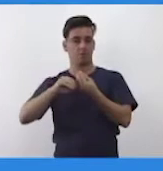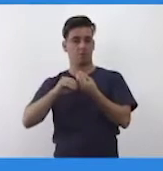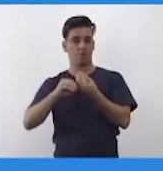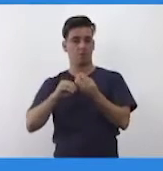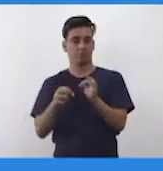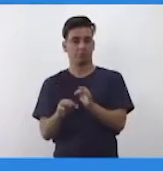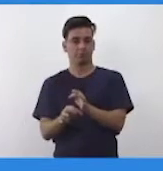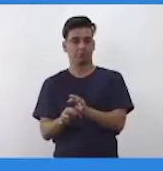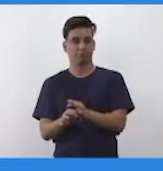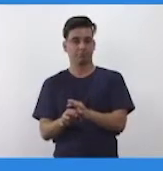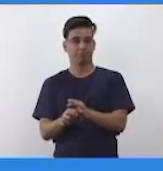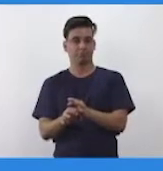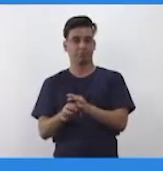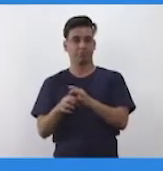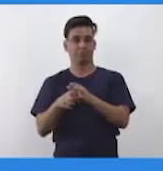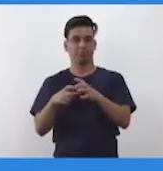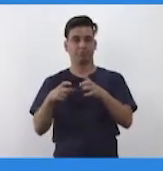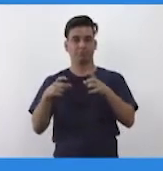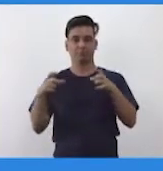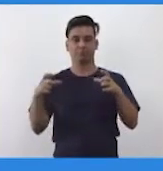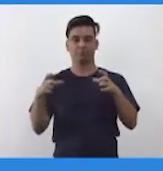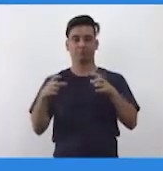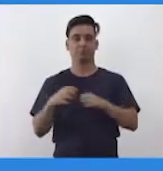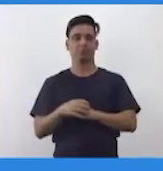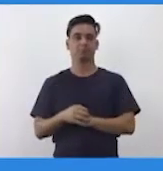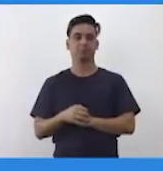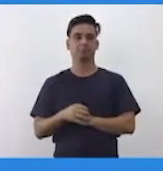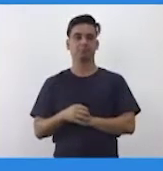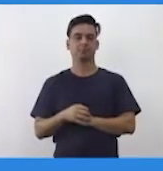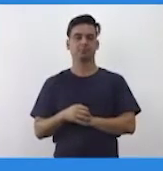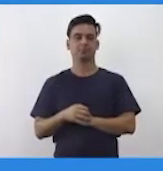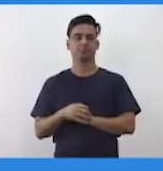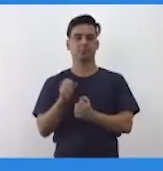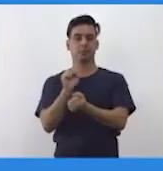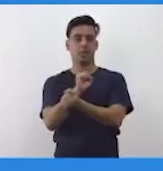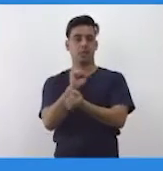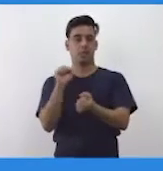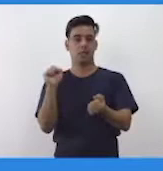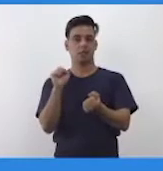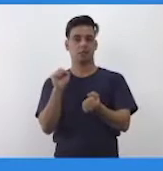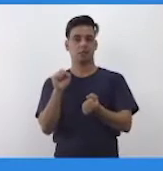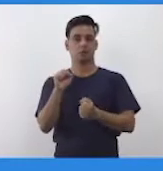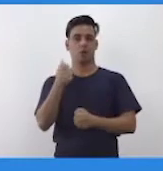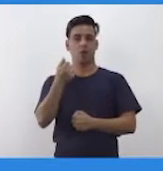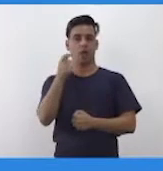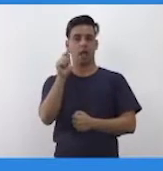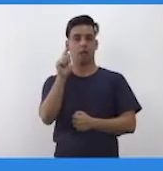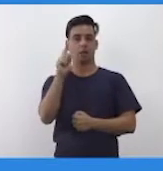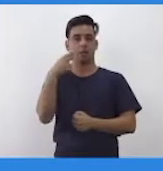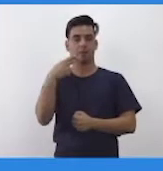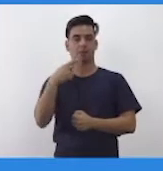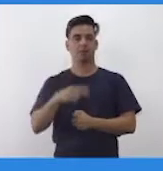más sencillas con la liberación del ATP.